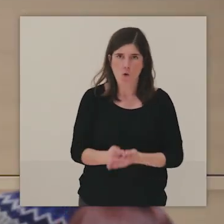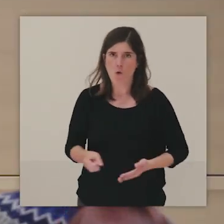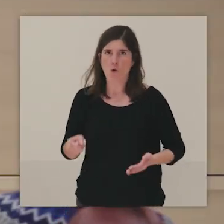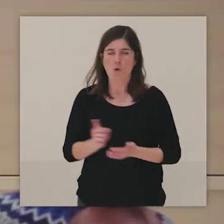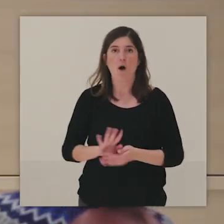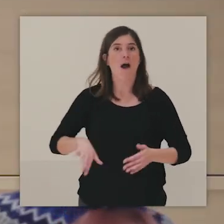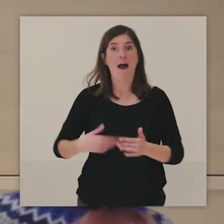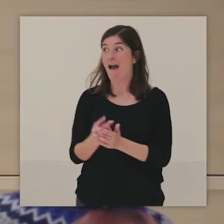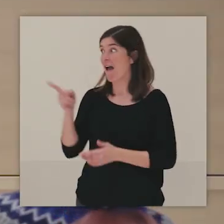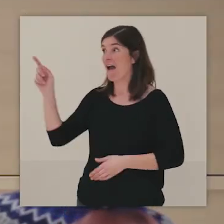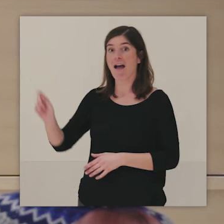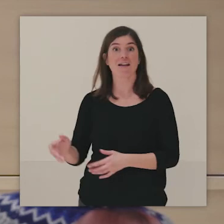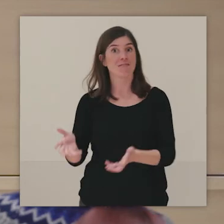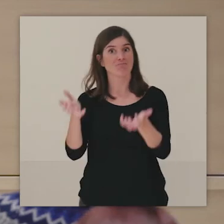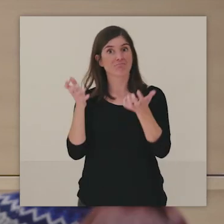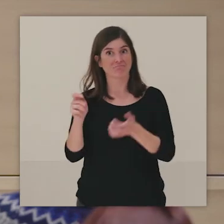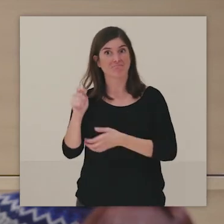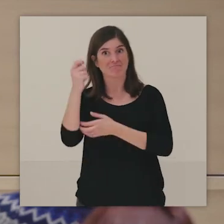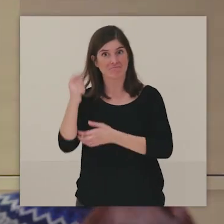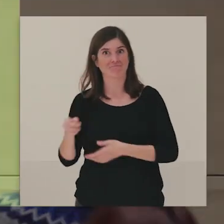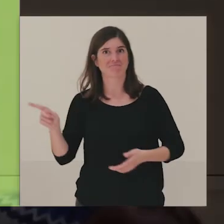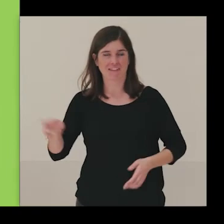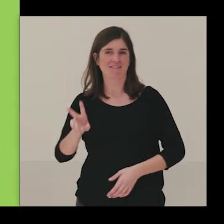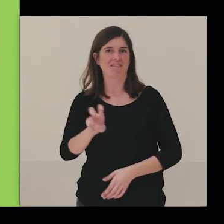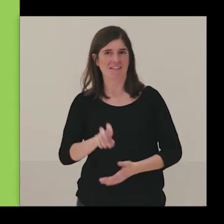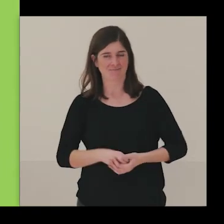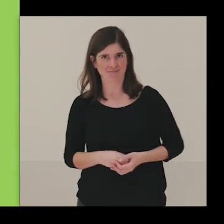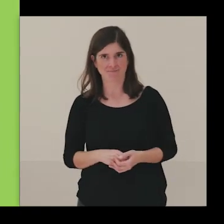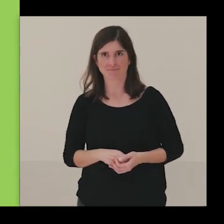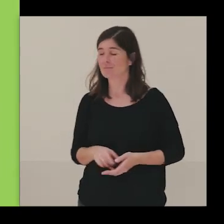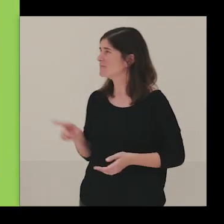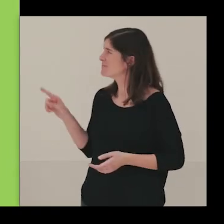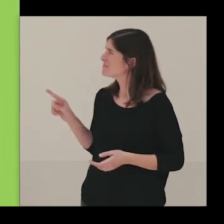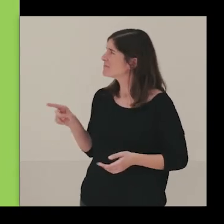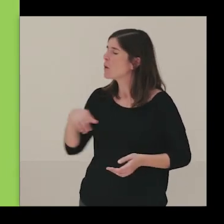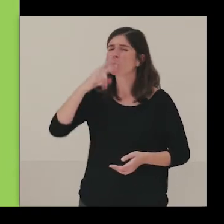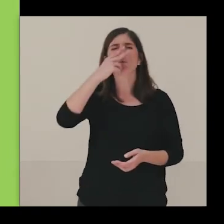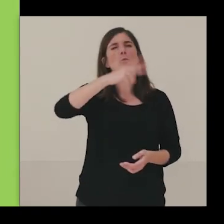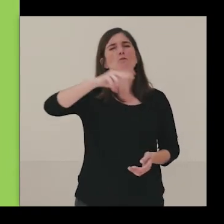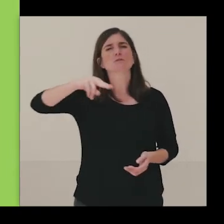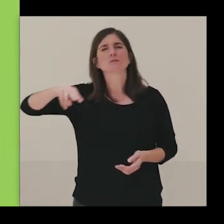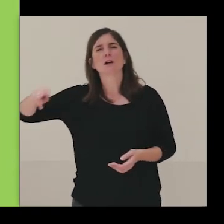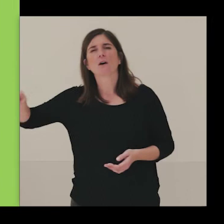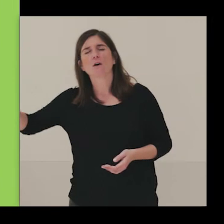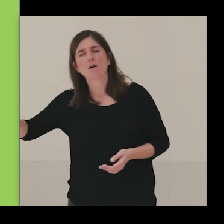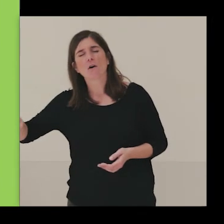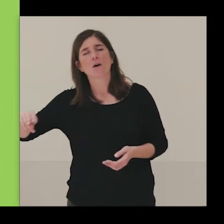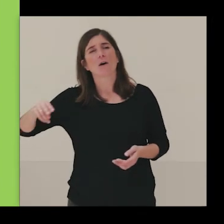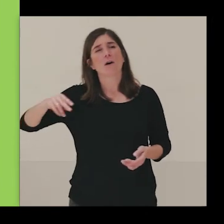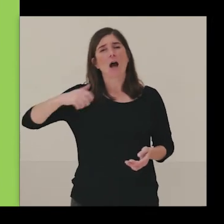Esto es el Museo Nacional de Antropología. Es un museo más pequeño que está en el centro de Madrid y este es el original.